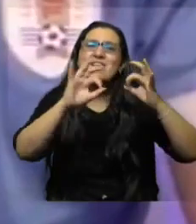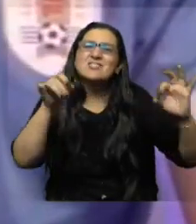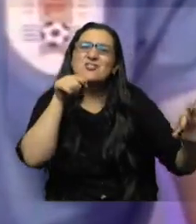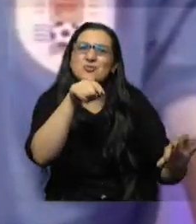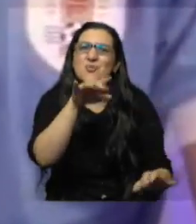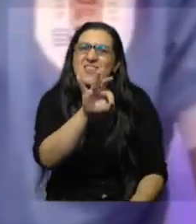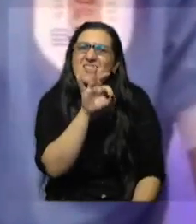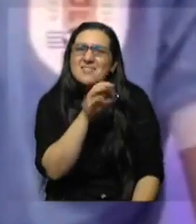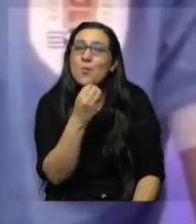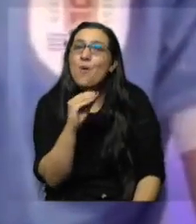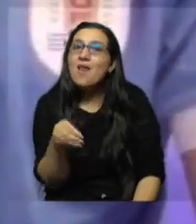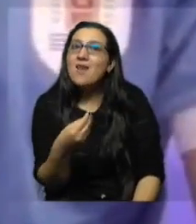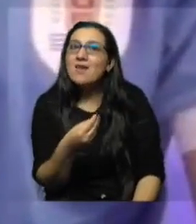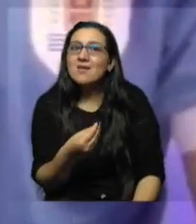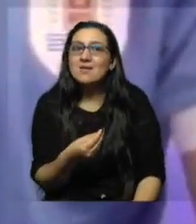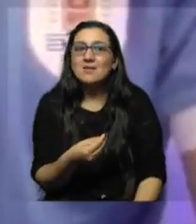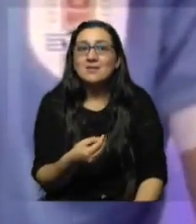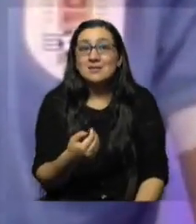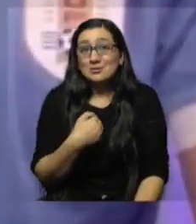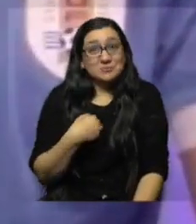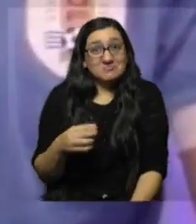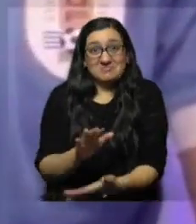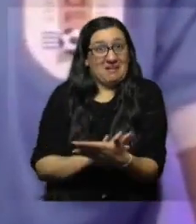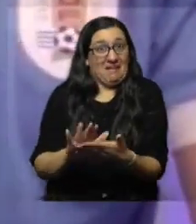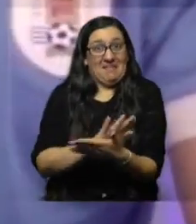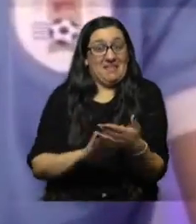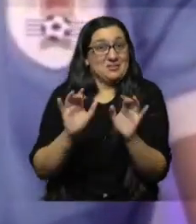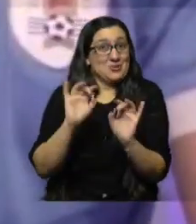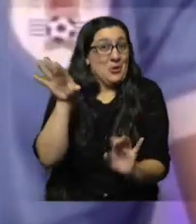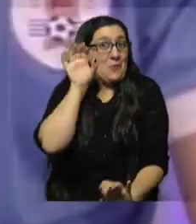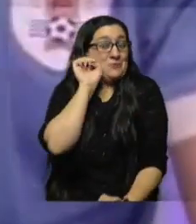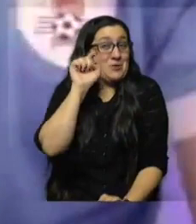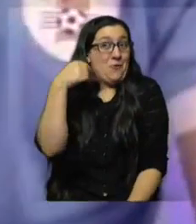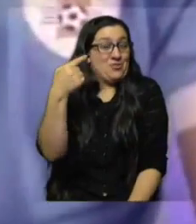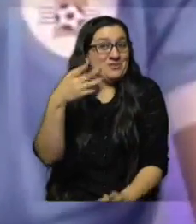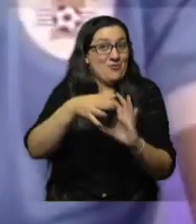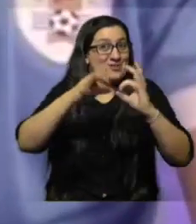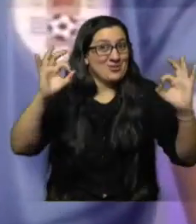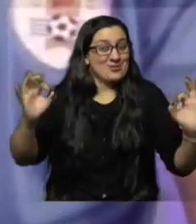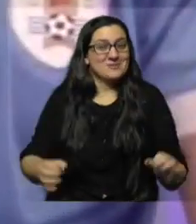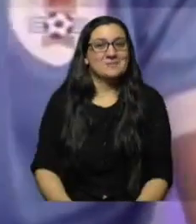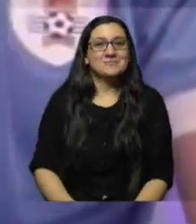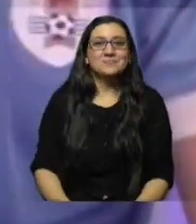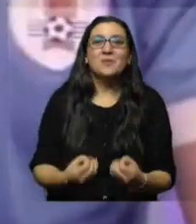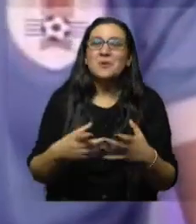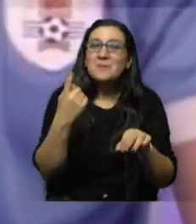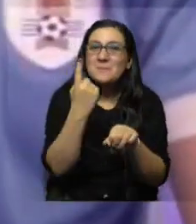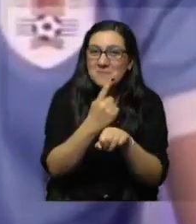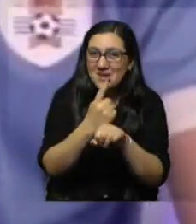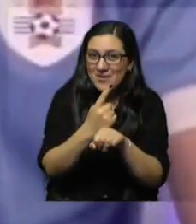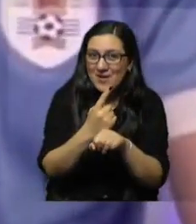¿Te acordás? No tiré ninguna, lo único que escuché. Bien. Pará, pero primero, antes que nada, lo vamos a invitar, ustedes